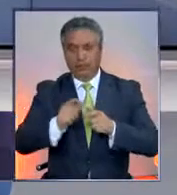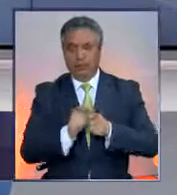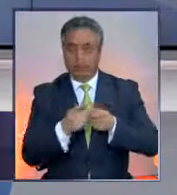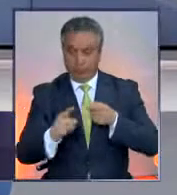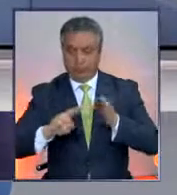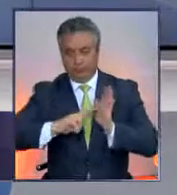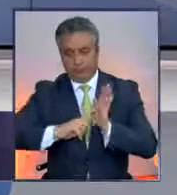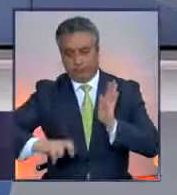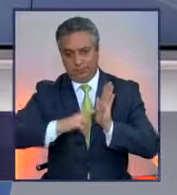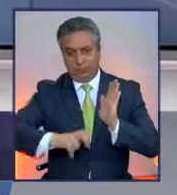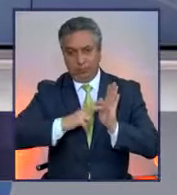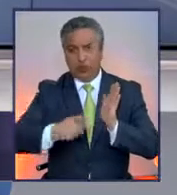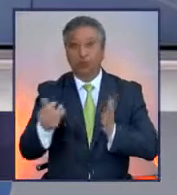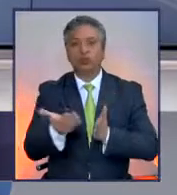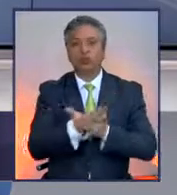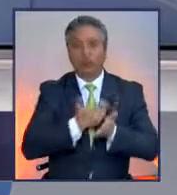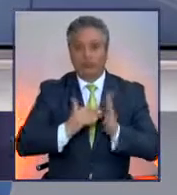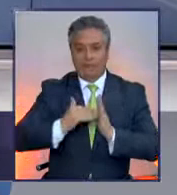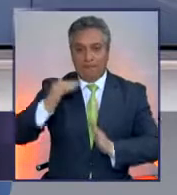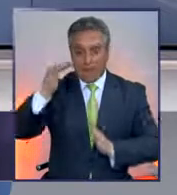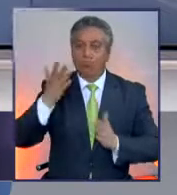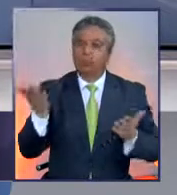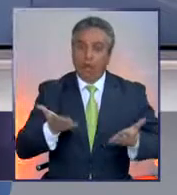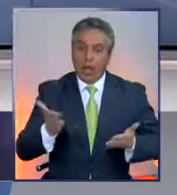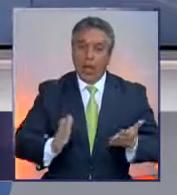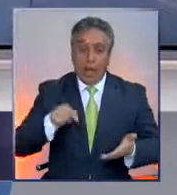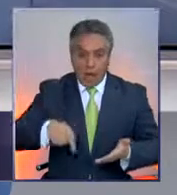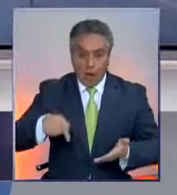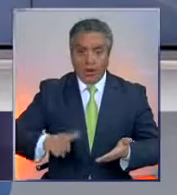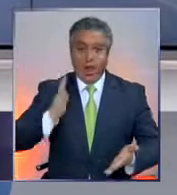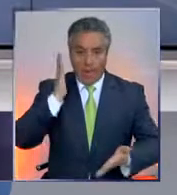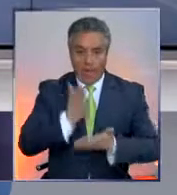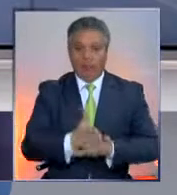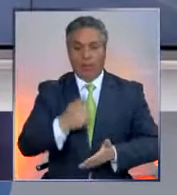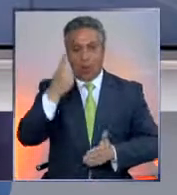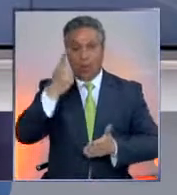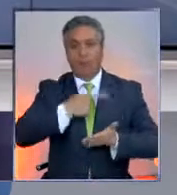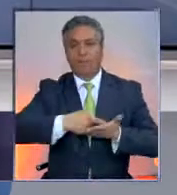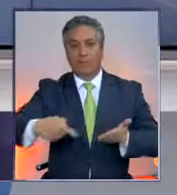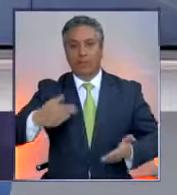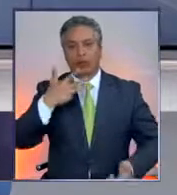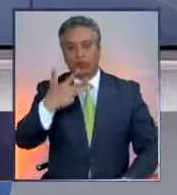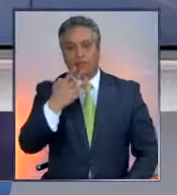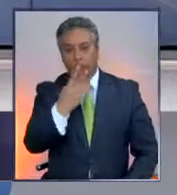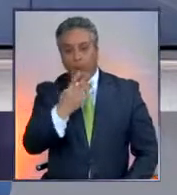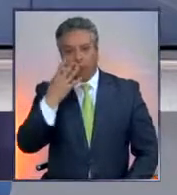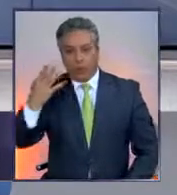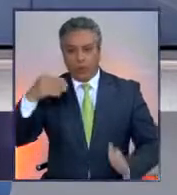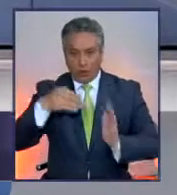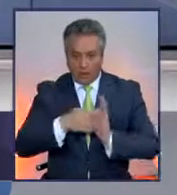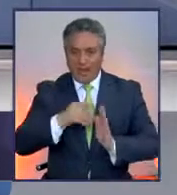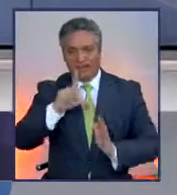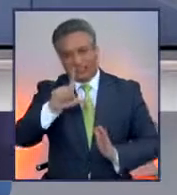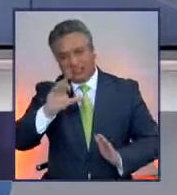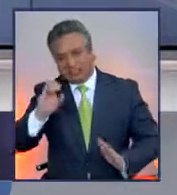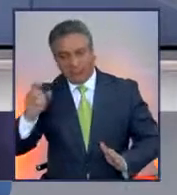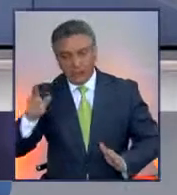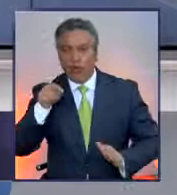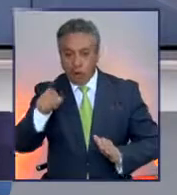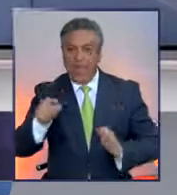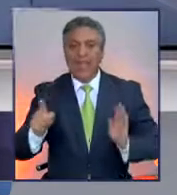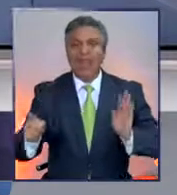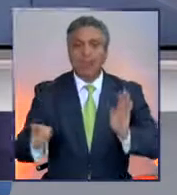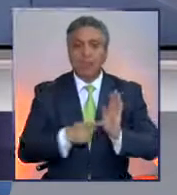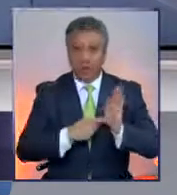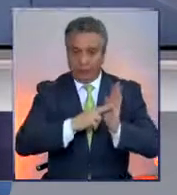de los sueldos más altos, porque actualmente se impone hasta el 1.944.000 pesos y fracción imponible, aunque